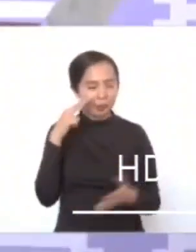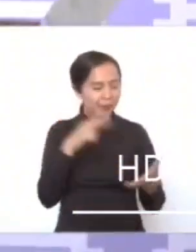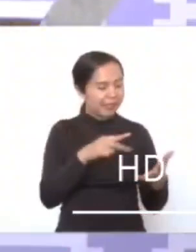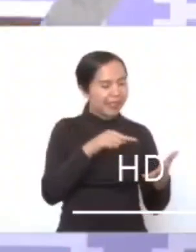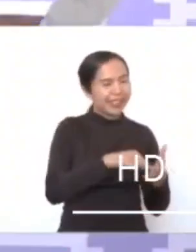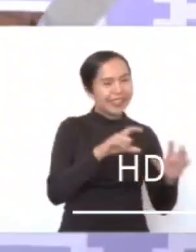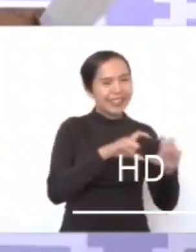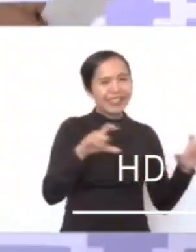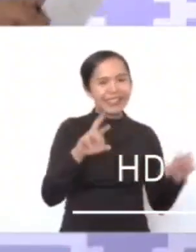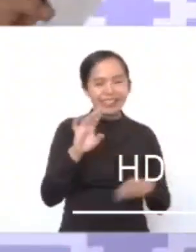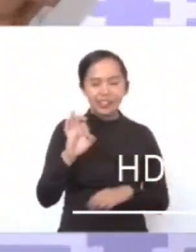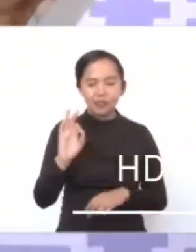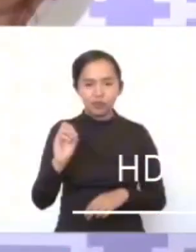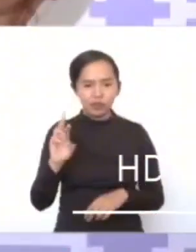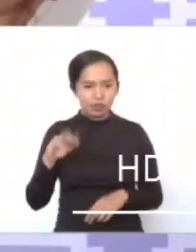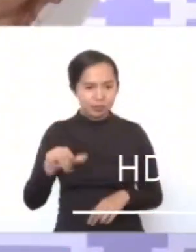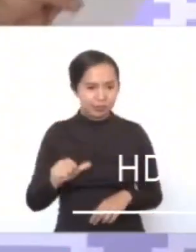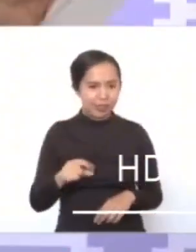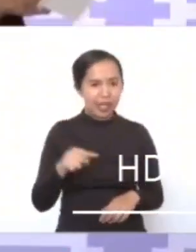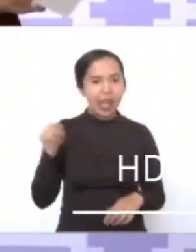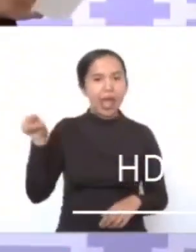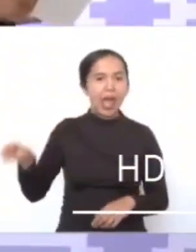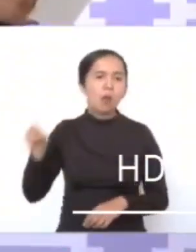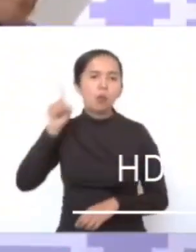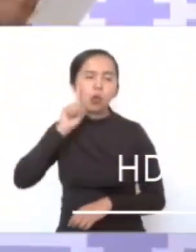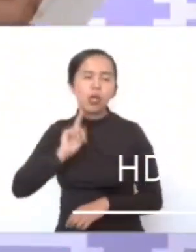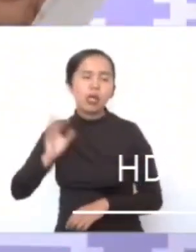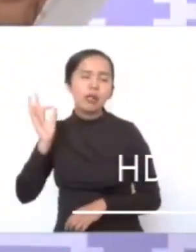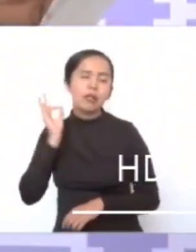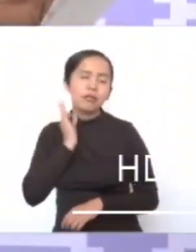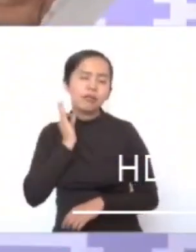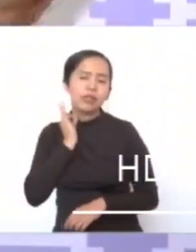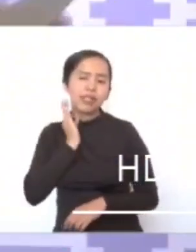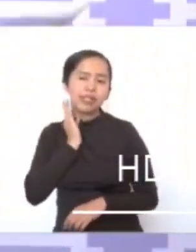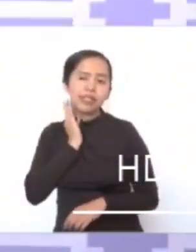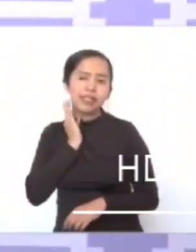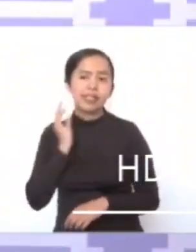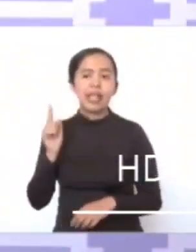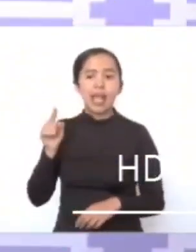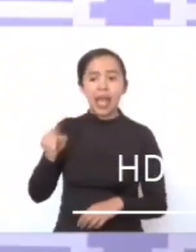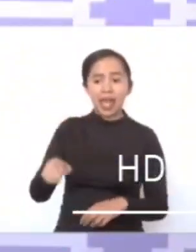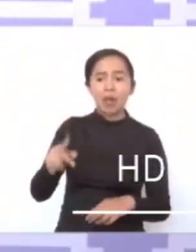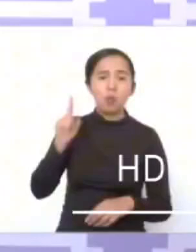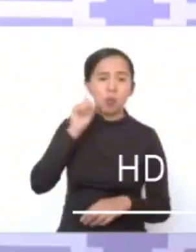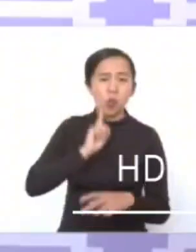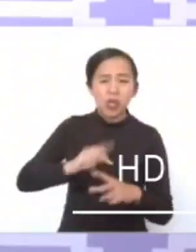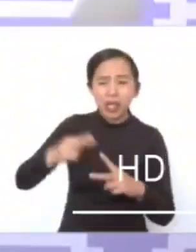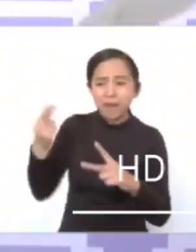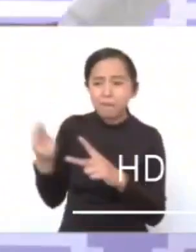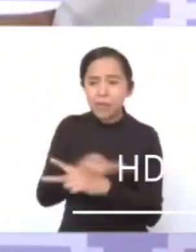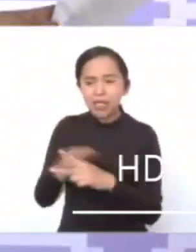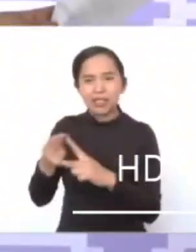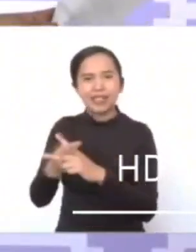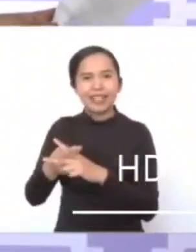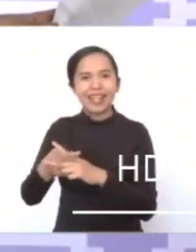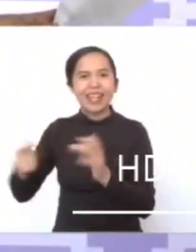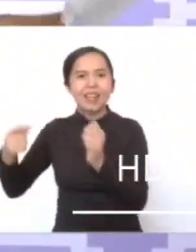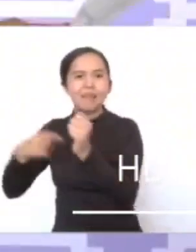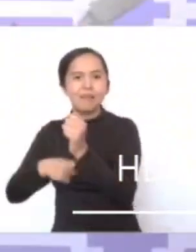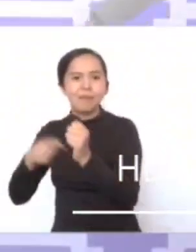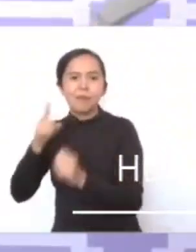Reforma, oculta Fiscalía Feminicidio, pues obviamente yo